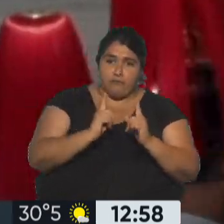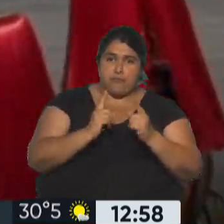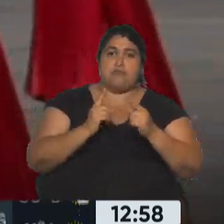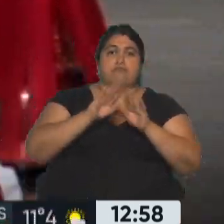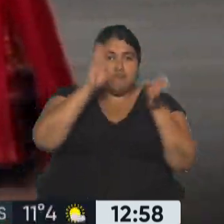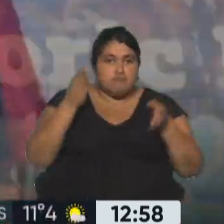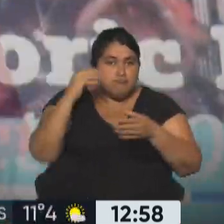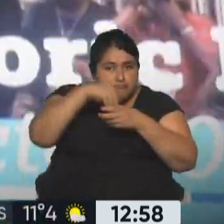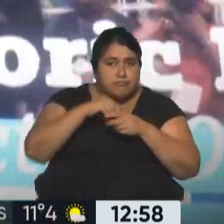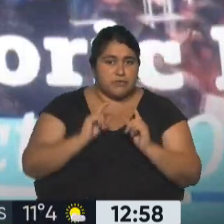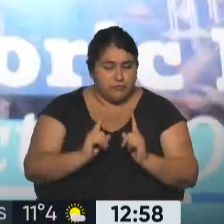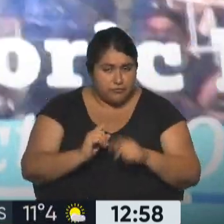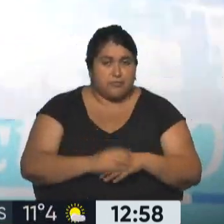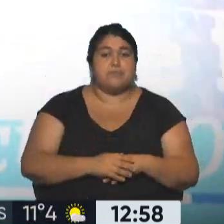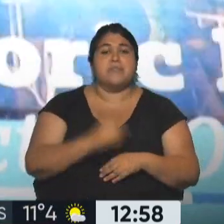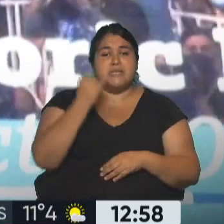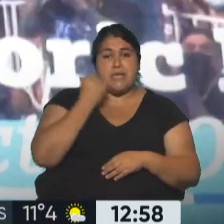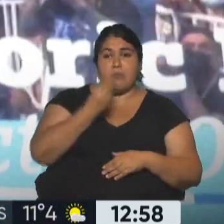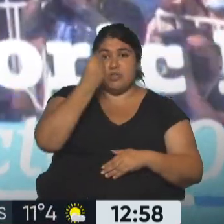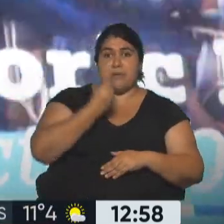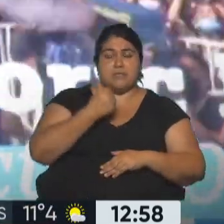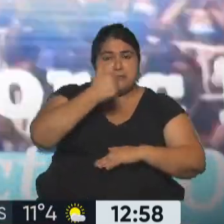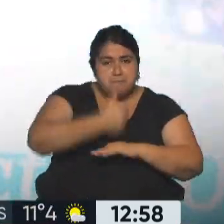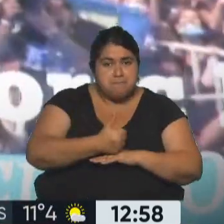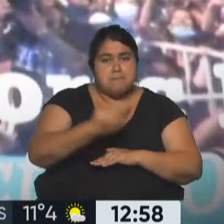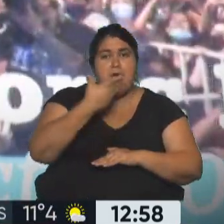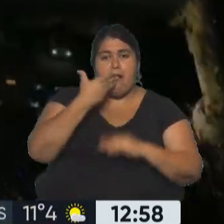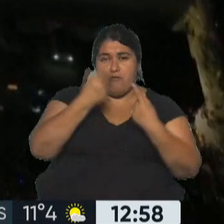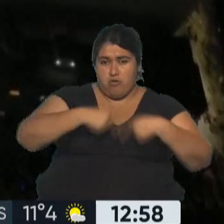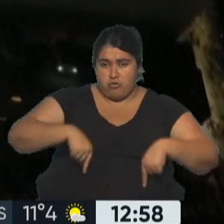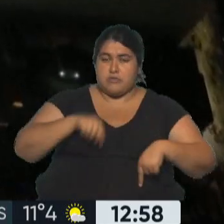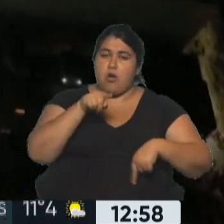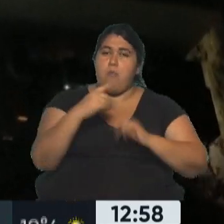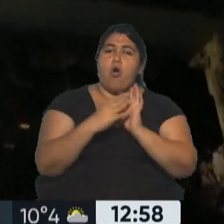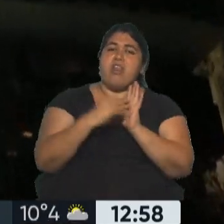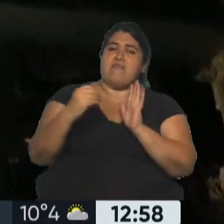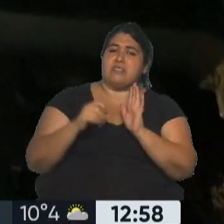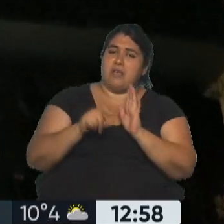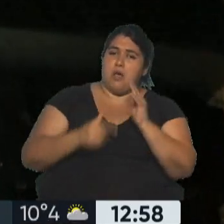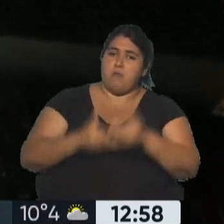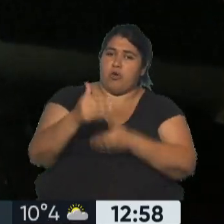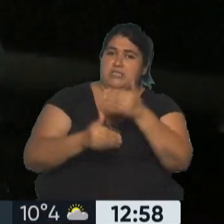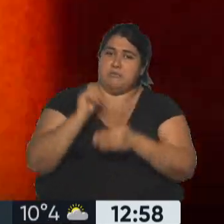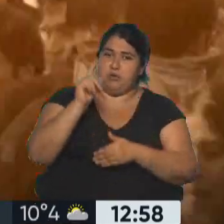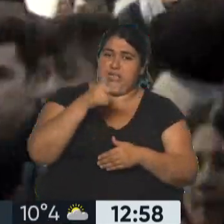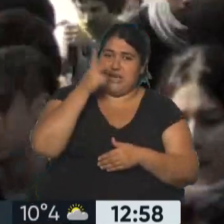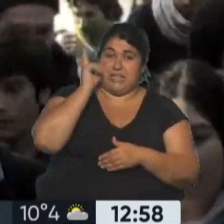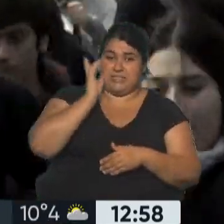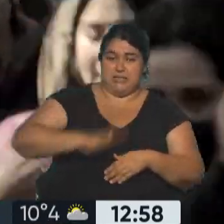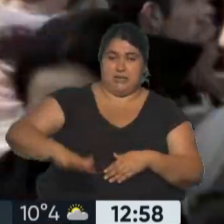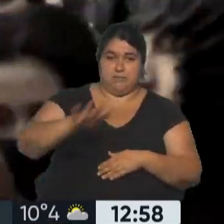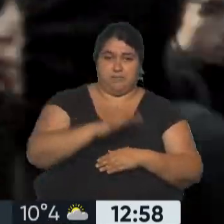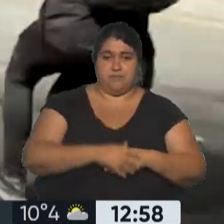Moneda. Desde sus primeras intervenciones políticas, Boric se constituyó en un referente del progresismo en Chile.